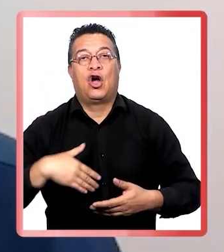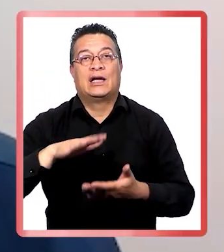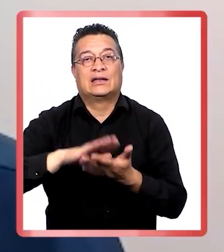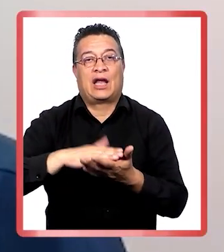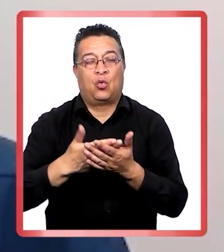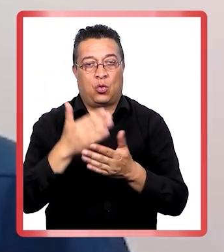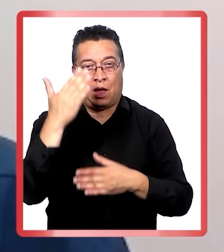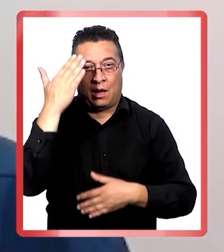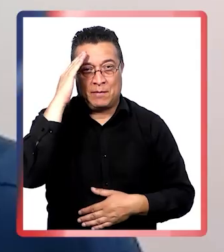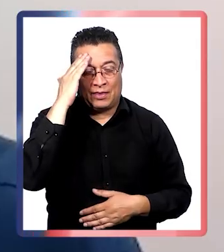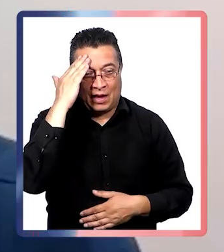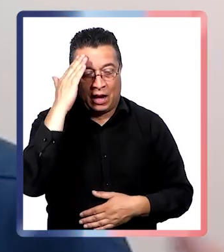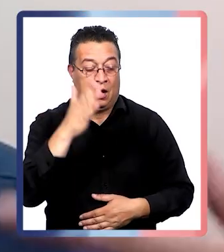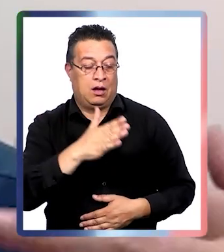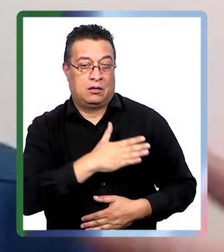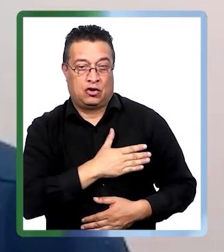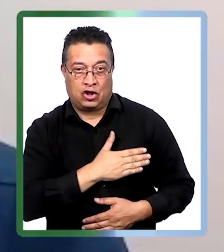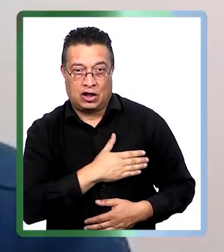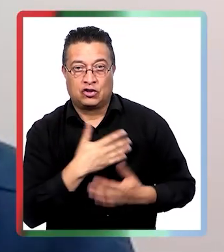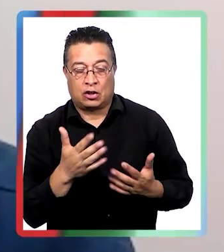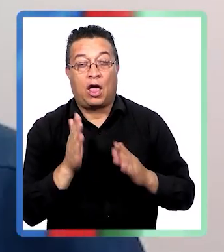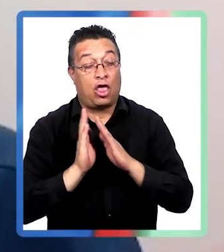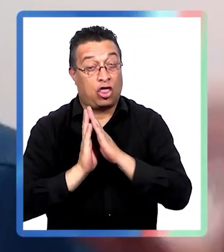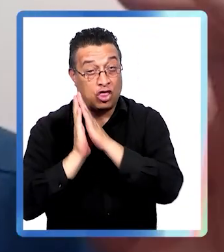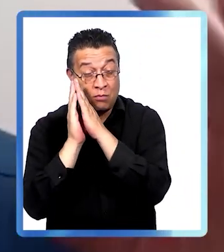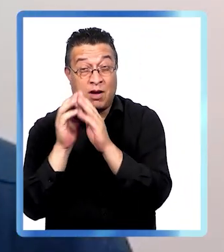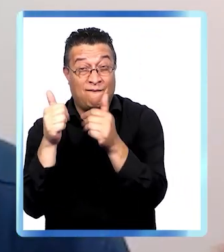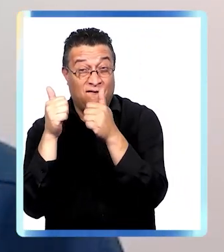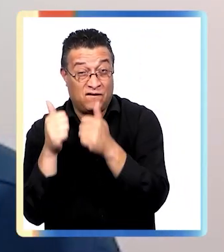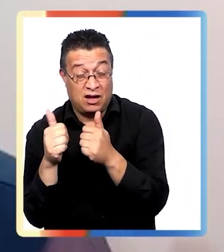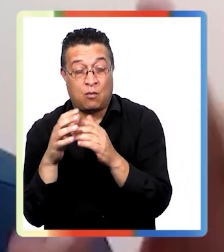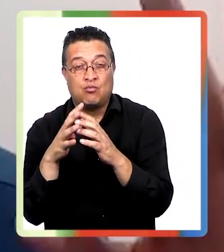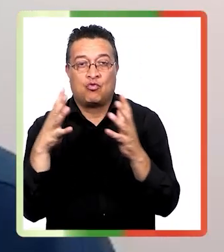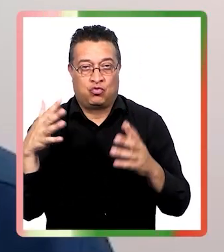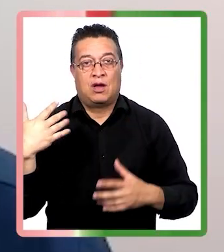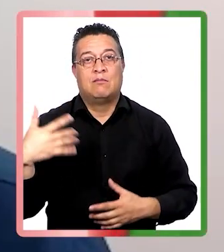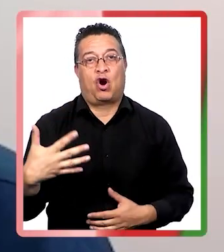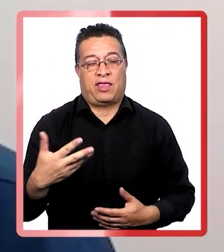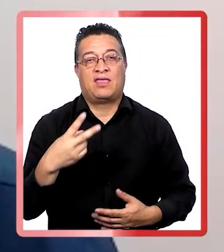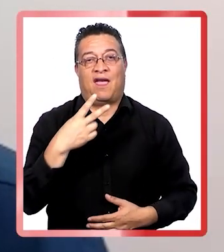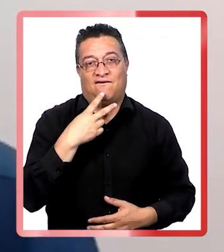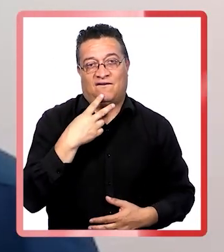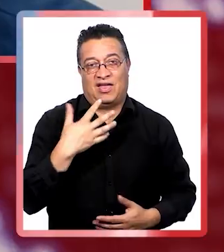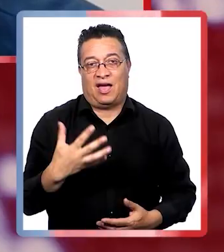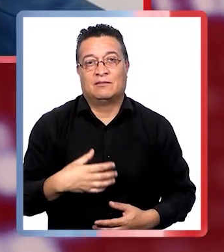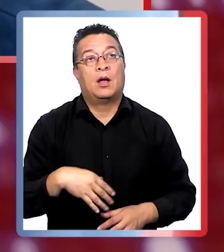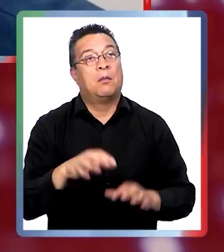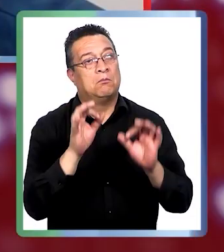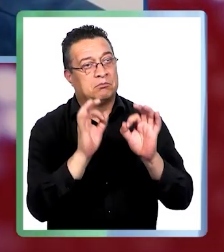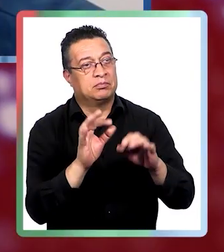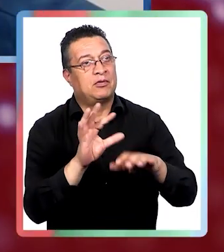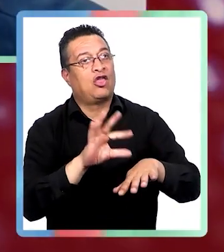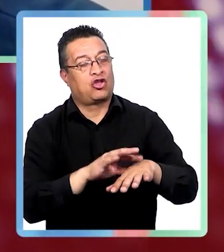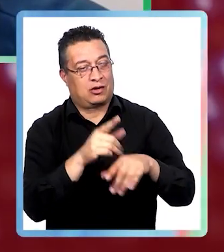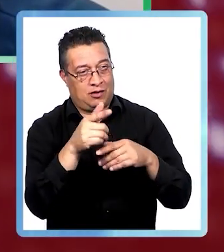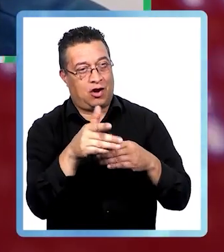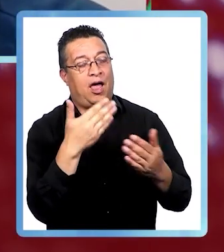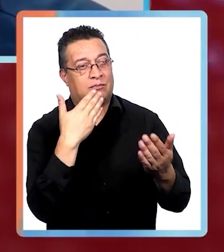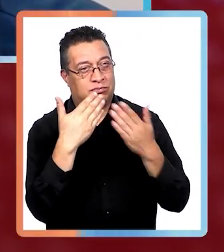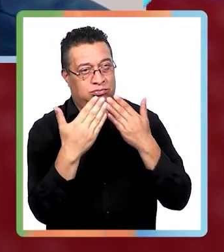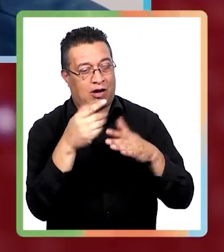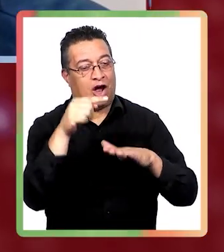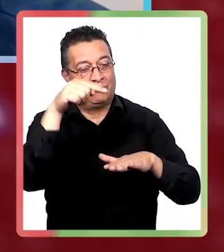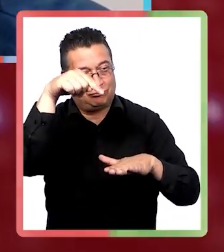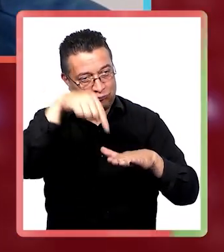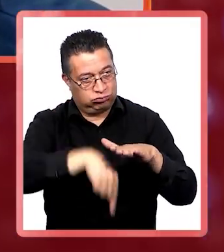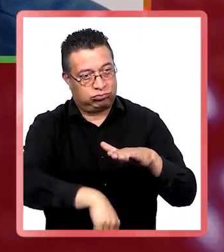físico, salud mental, cardiovascular. Entonces, dormir bien es fundamental en la vida. Perfecto, doctor. Yo creo que ya vamos a